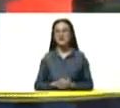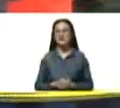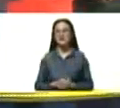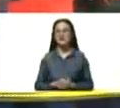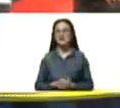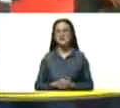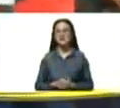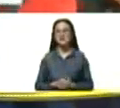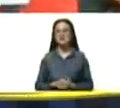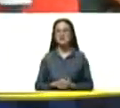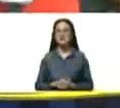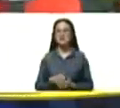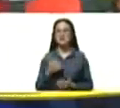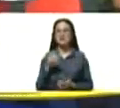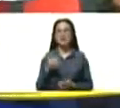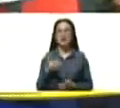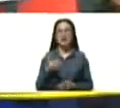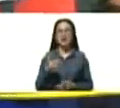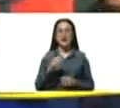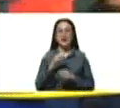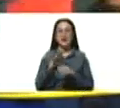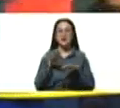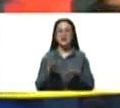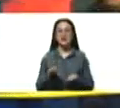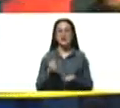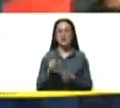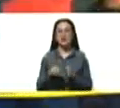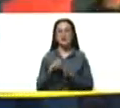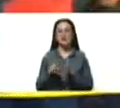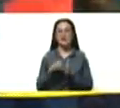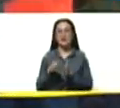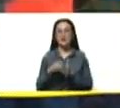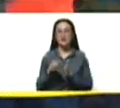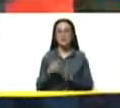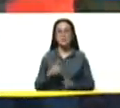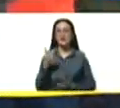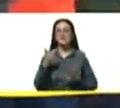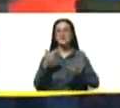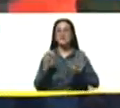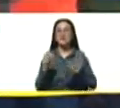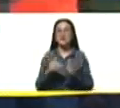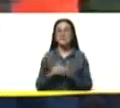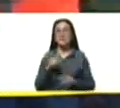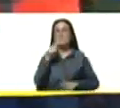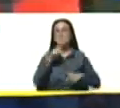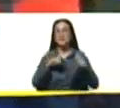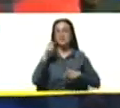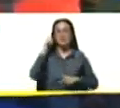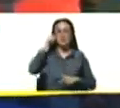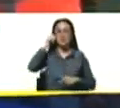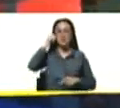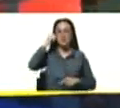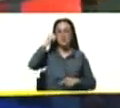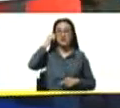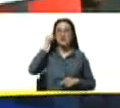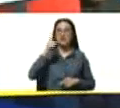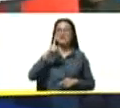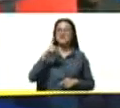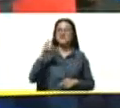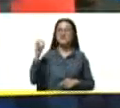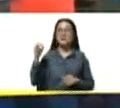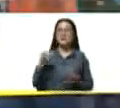tenemos la estación del ferro, donde pasan más de 60 mil personas. Estamos hablando de 60 mil, 100 mil personas que pasan aquí